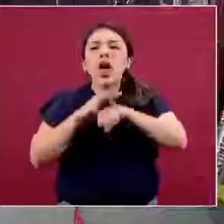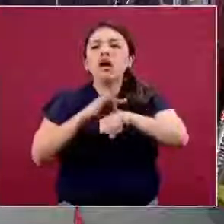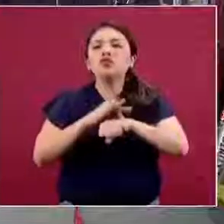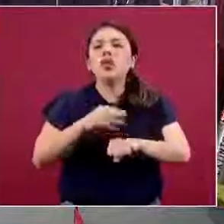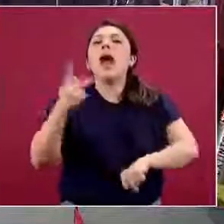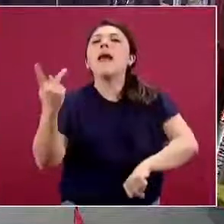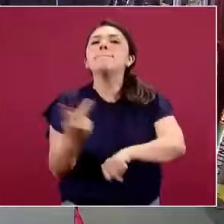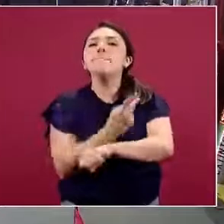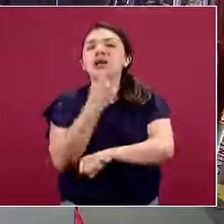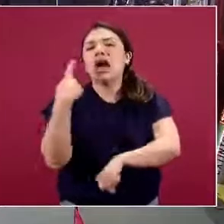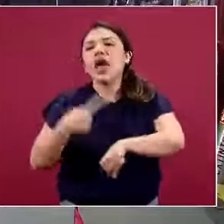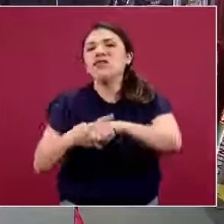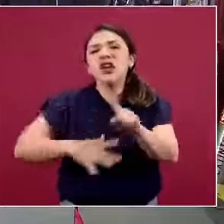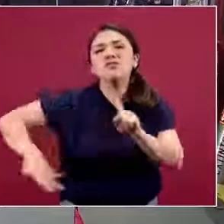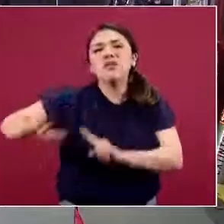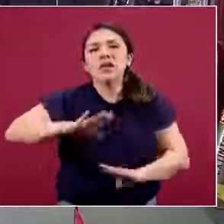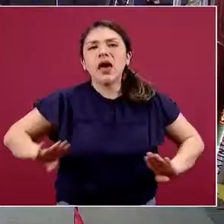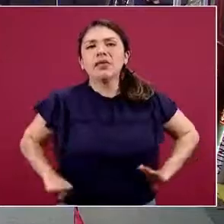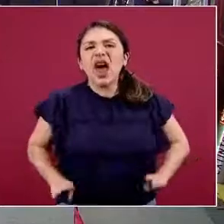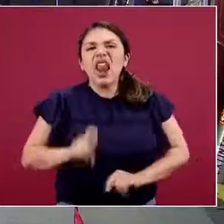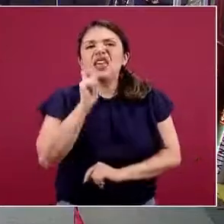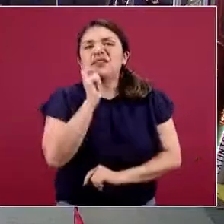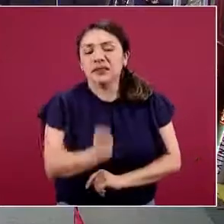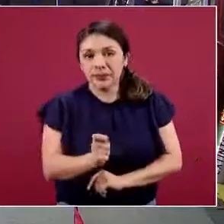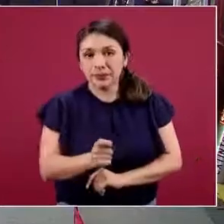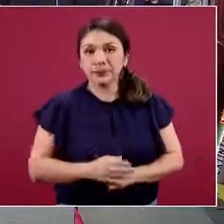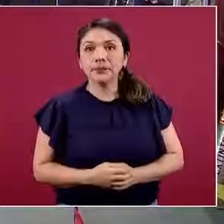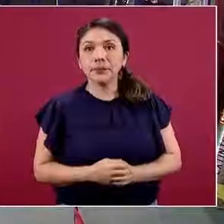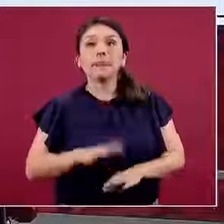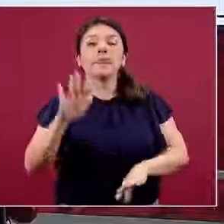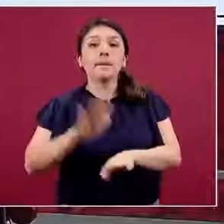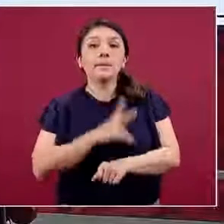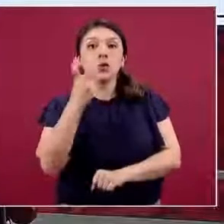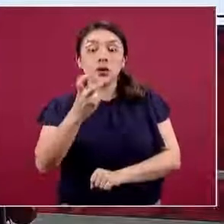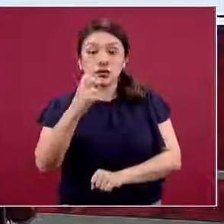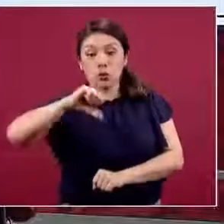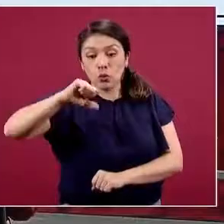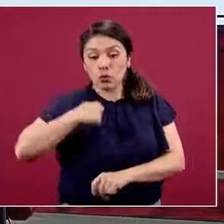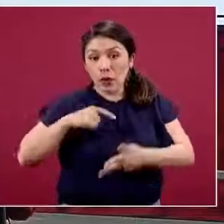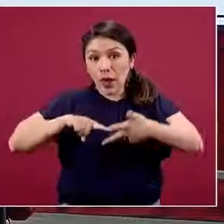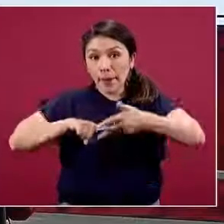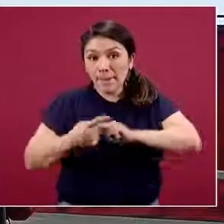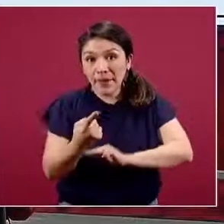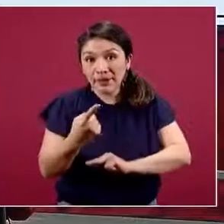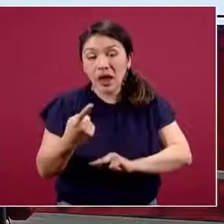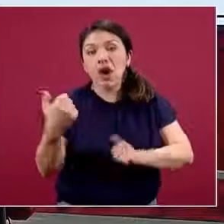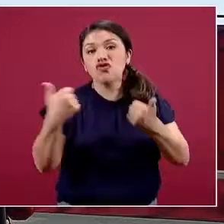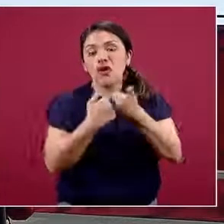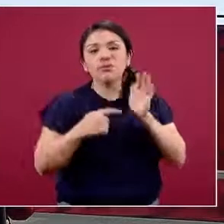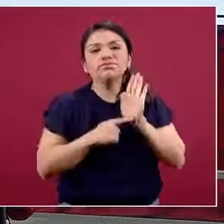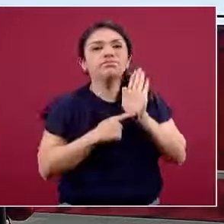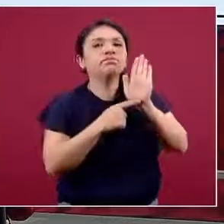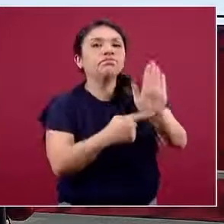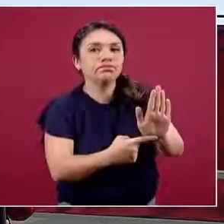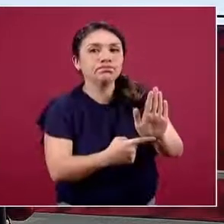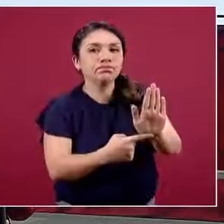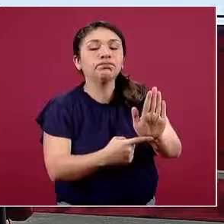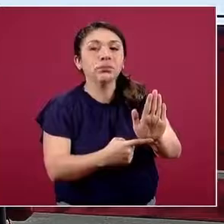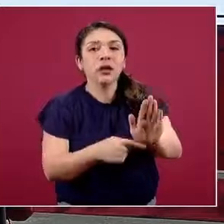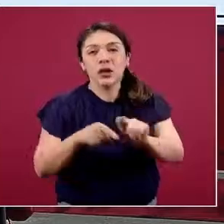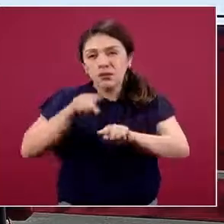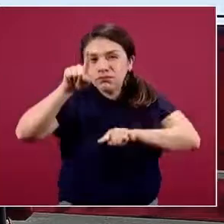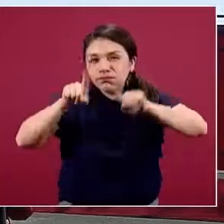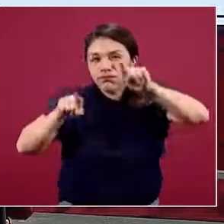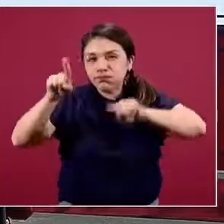está comportando la epidemia en México. Es por eso que hoy día iniciamos presentando y ya con la